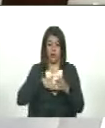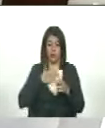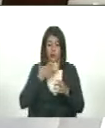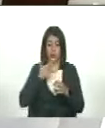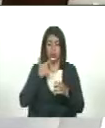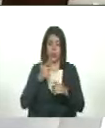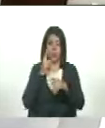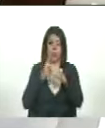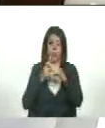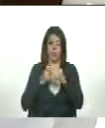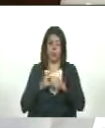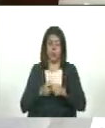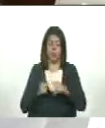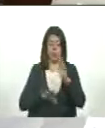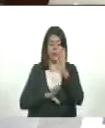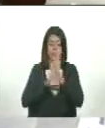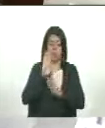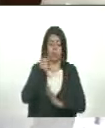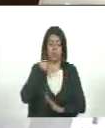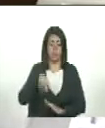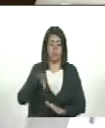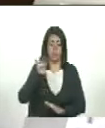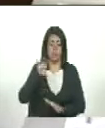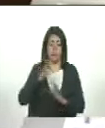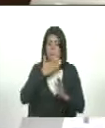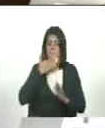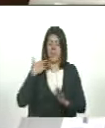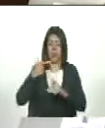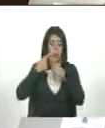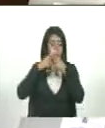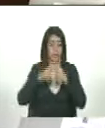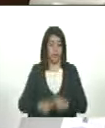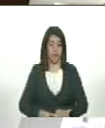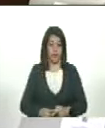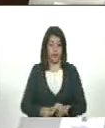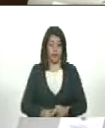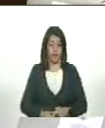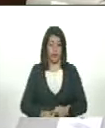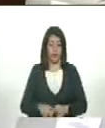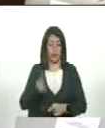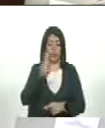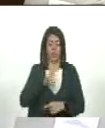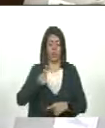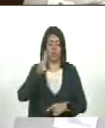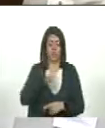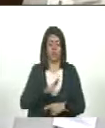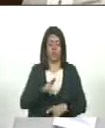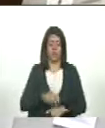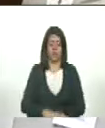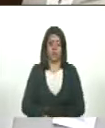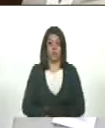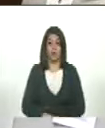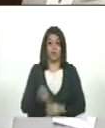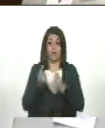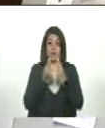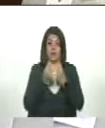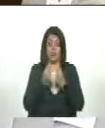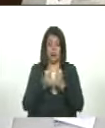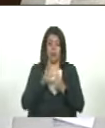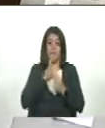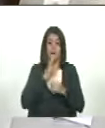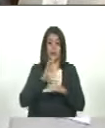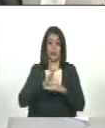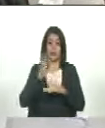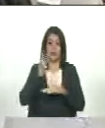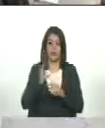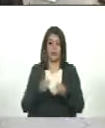ser positivo para el desarrollo, para un mejor presupuesto y un mejor uso de los recursos en el Banco Central.